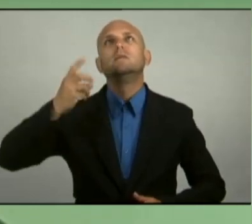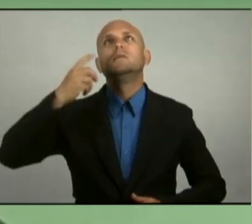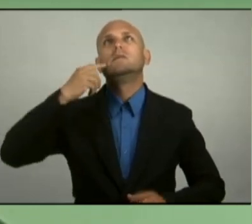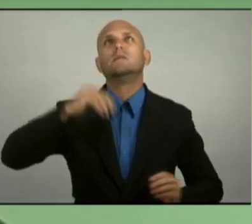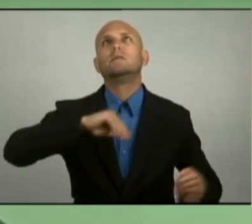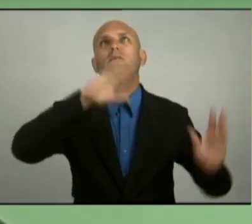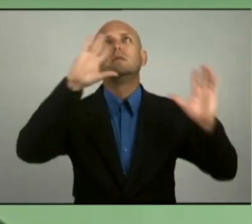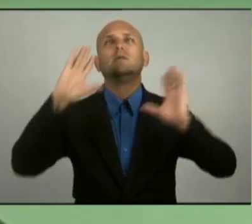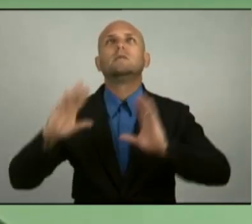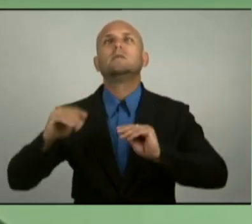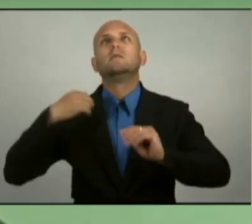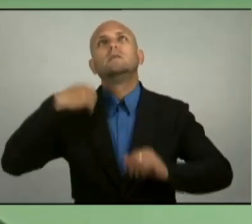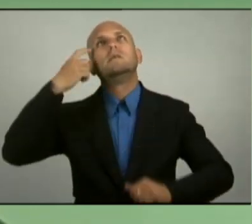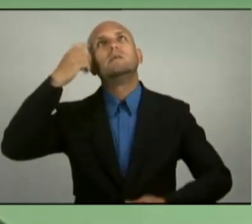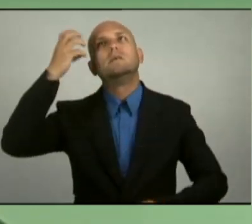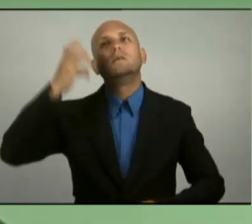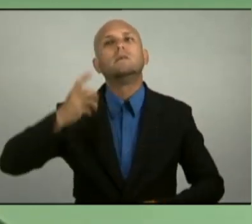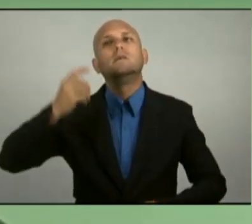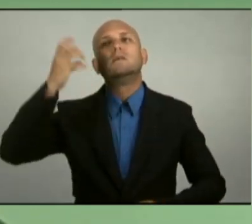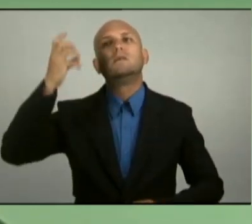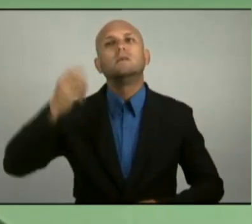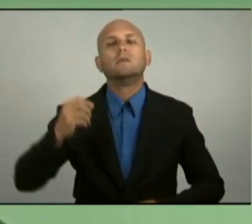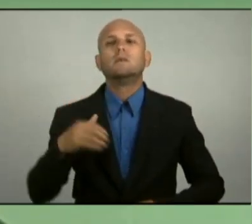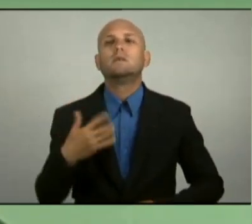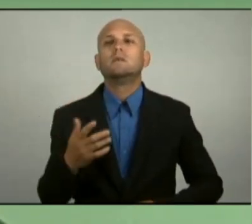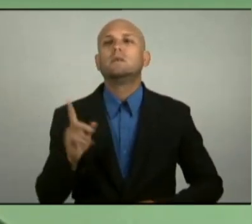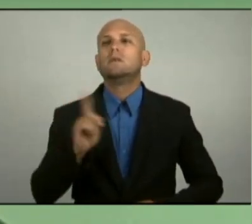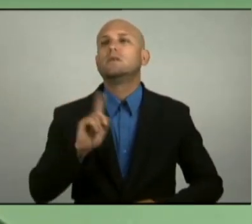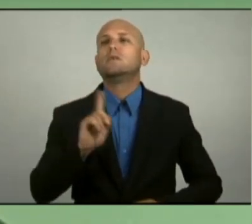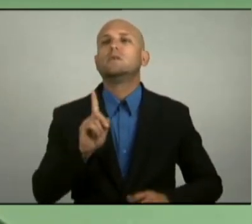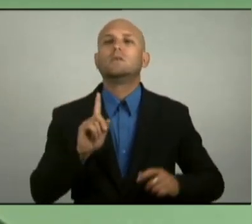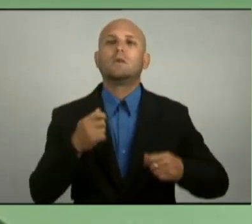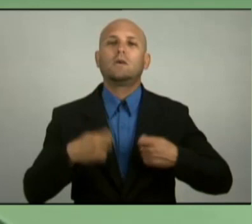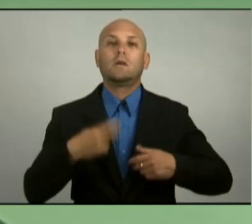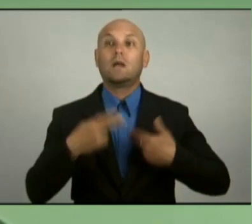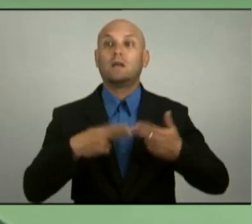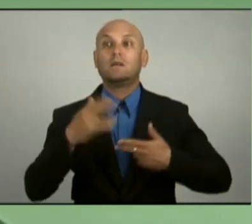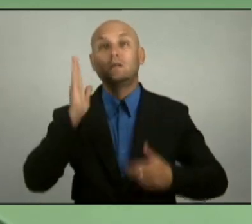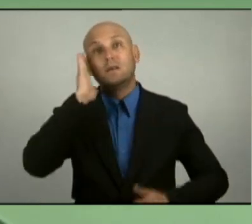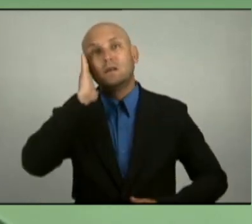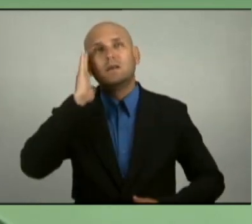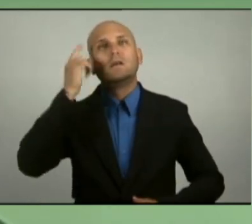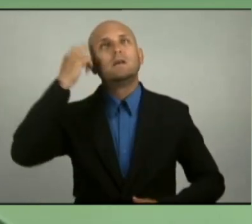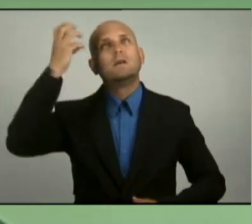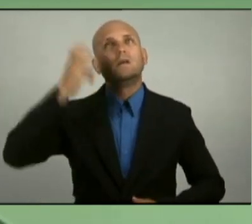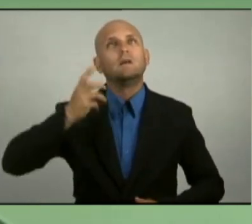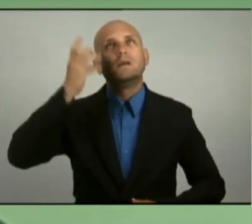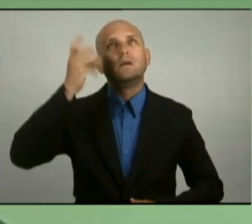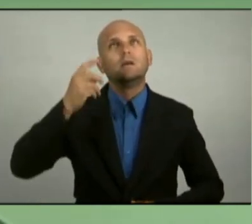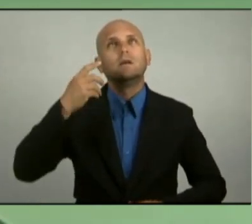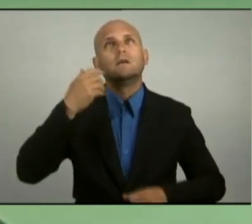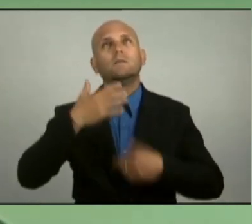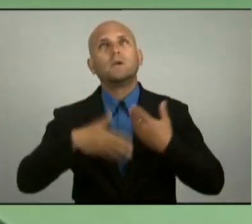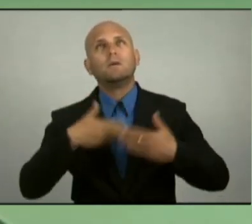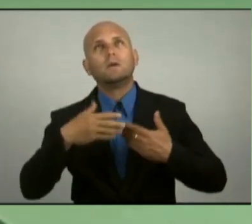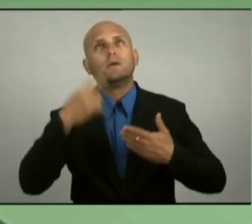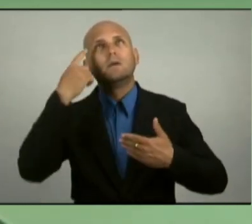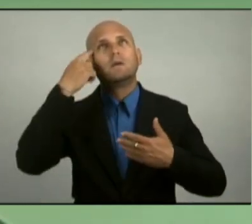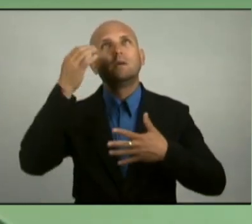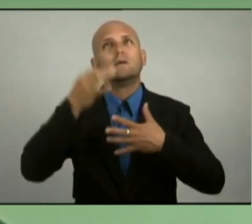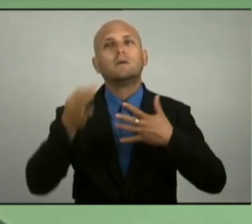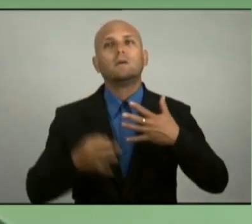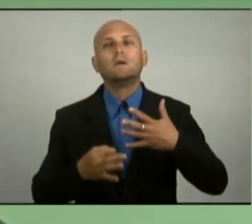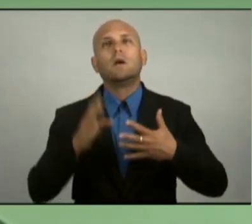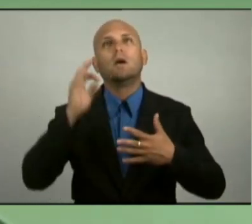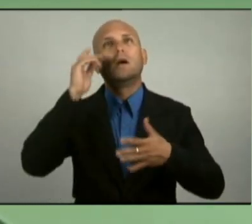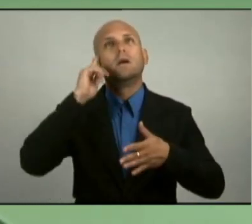el día eh yo pienso que no se debe hacer asambleas de balance a esa hora y mucho menos eh hacer el plan de trabajo para el